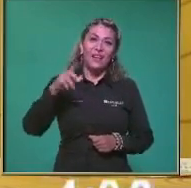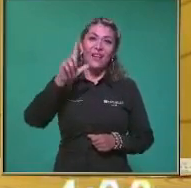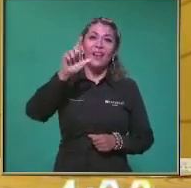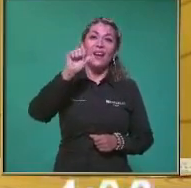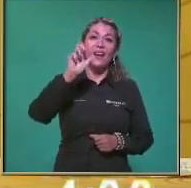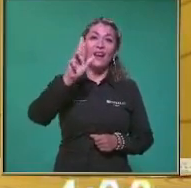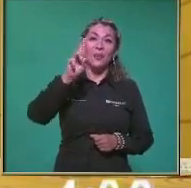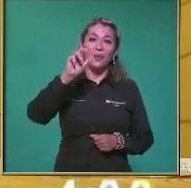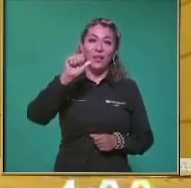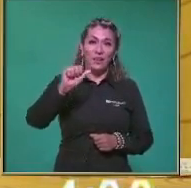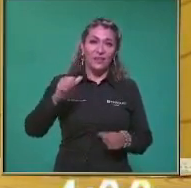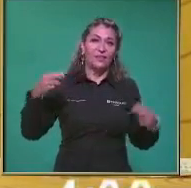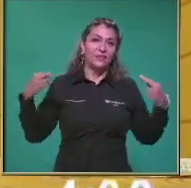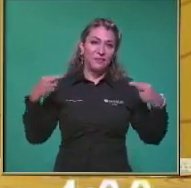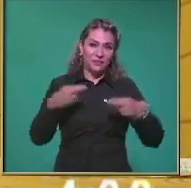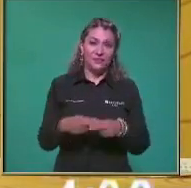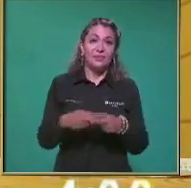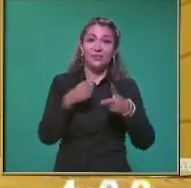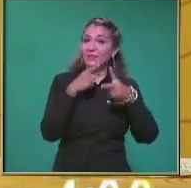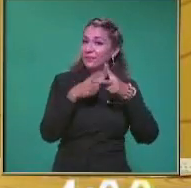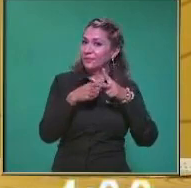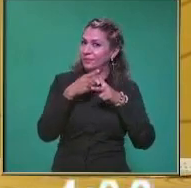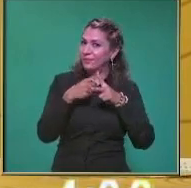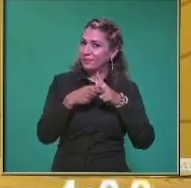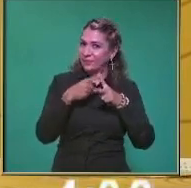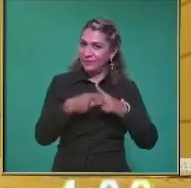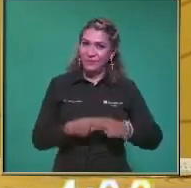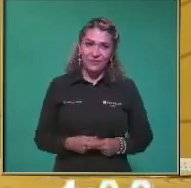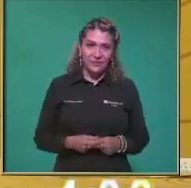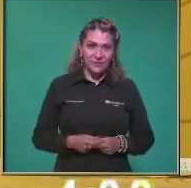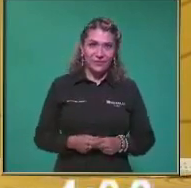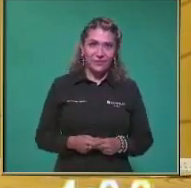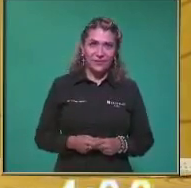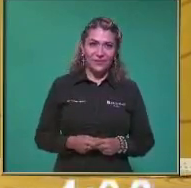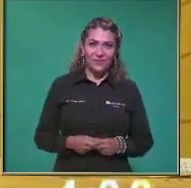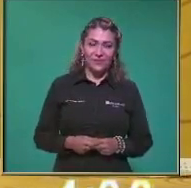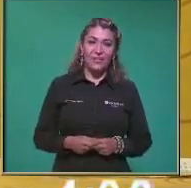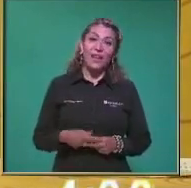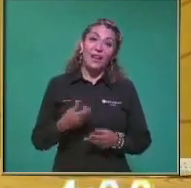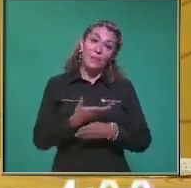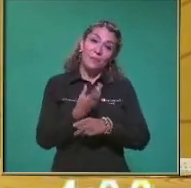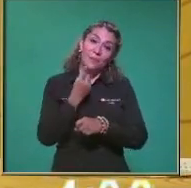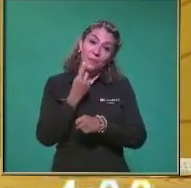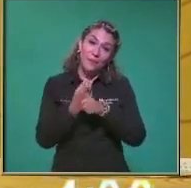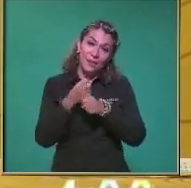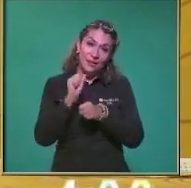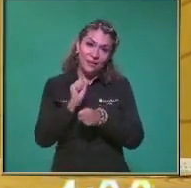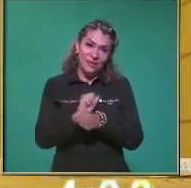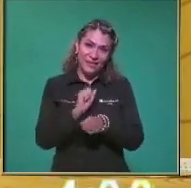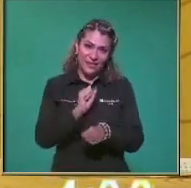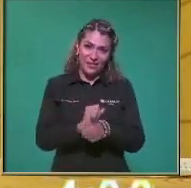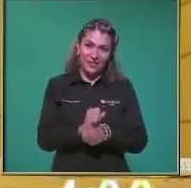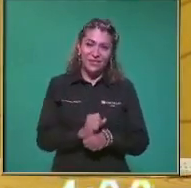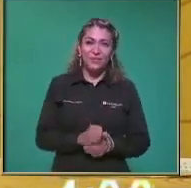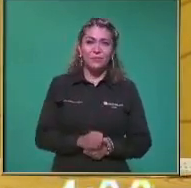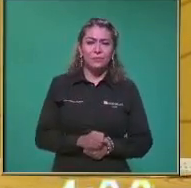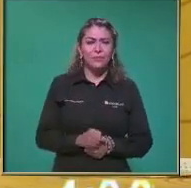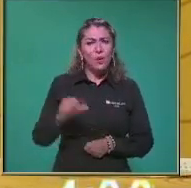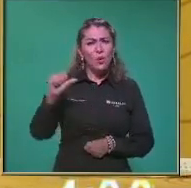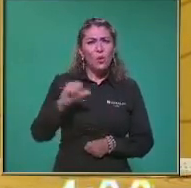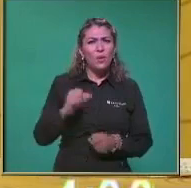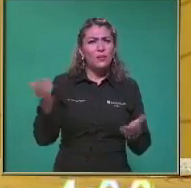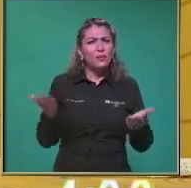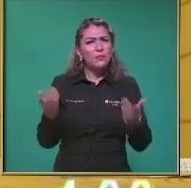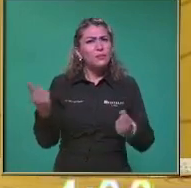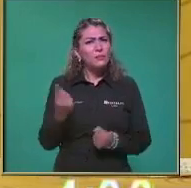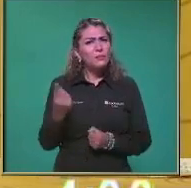servirles. Y que les doy la asignatura de matemáticas. Primer año en esta ocasión. Y bueno, ¿qué es lo que vamos a hacer?